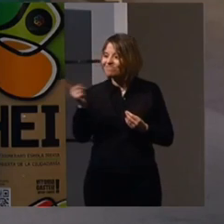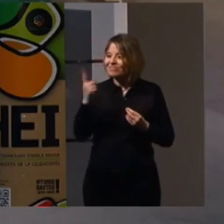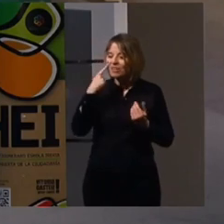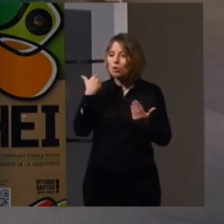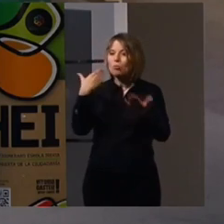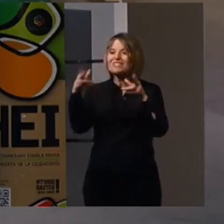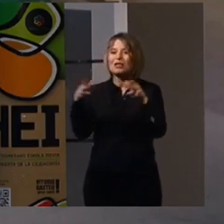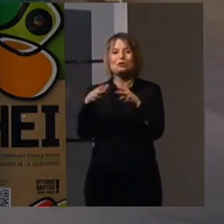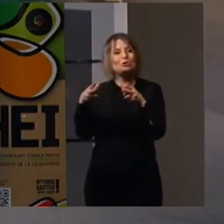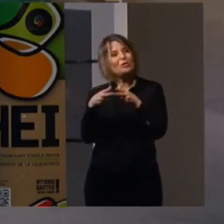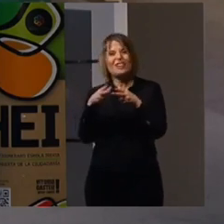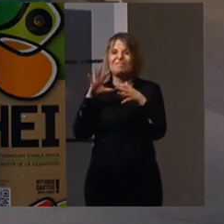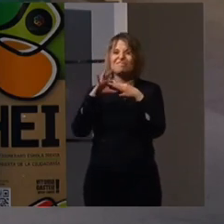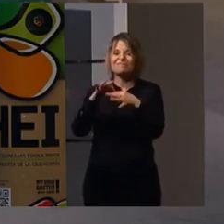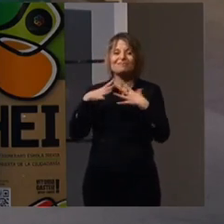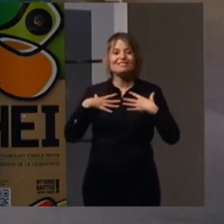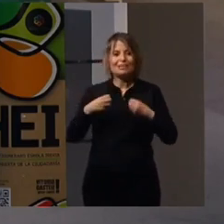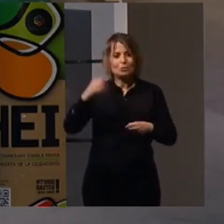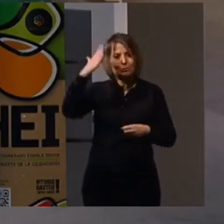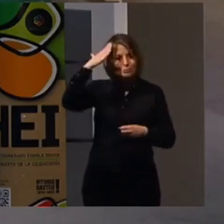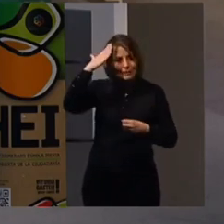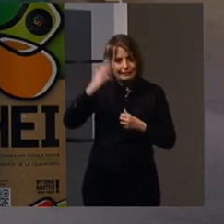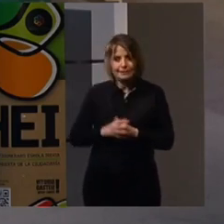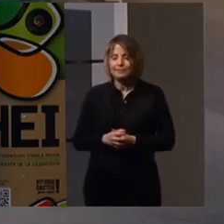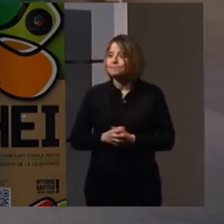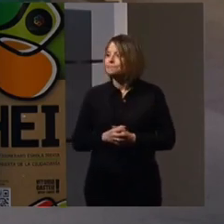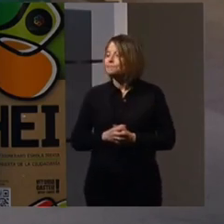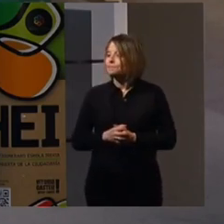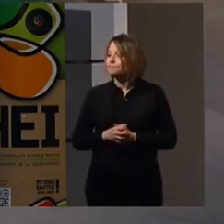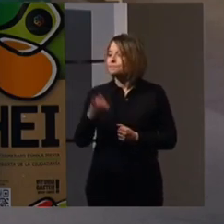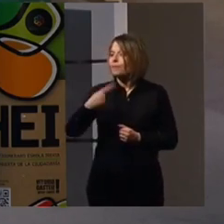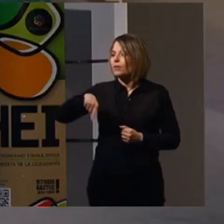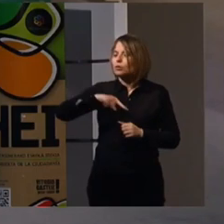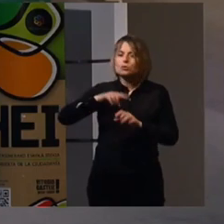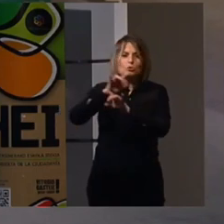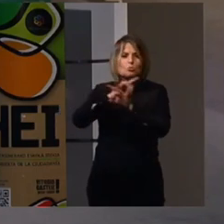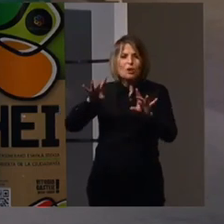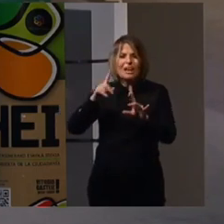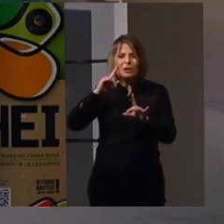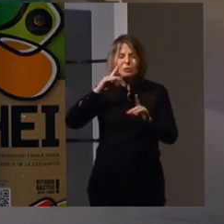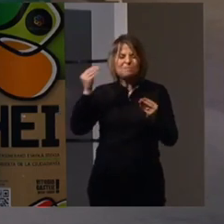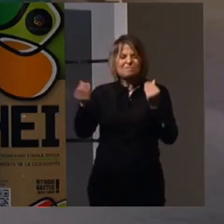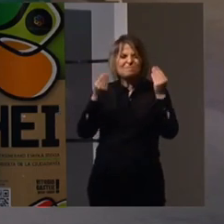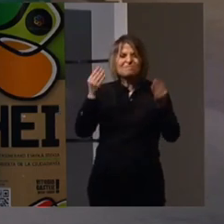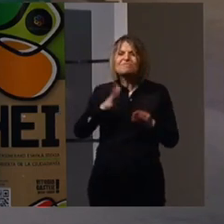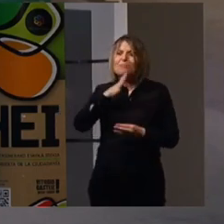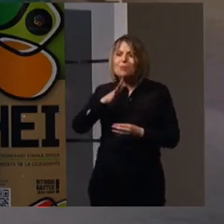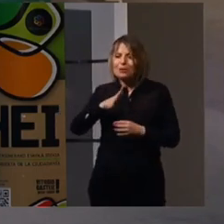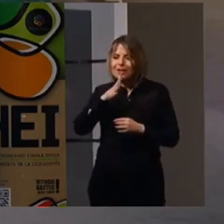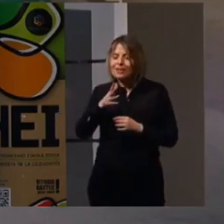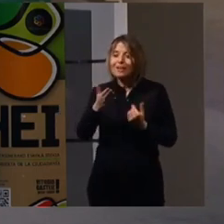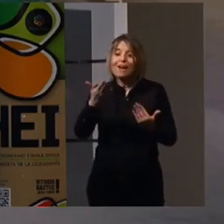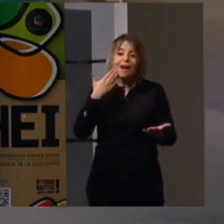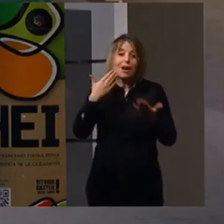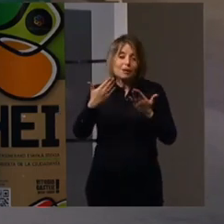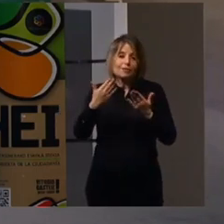esta conversación social sobre la salud mental. Había una parte que sí que teníamos claro de por qué nos chirriaba, ¿no? Y es que se estaba hablando